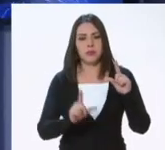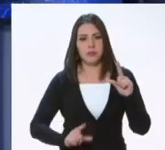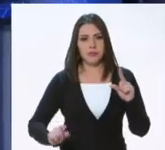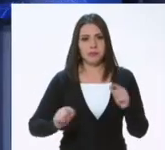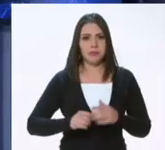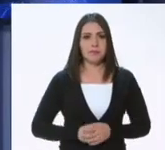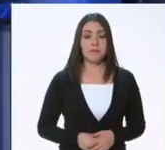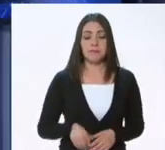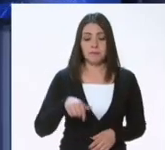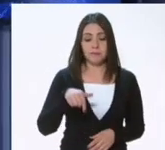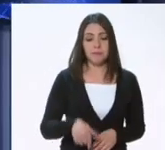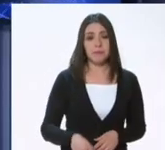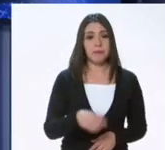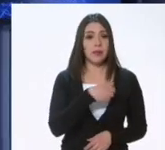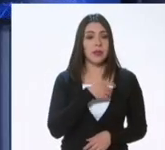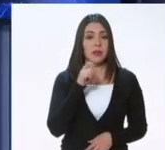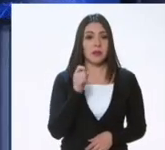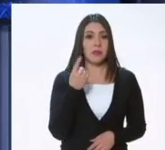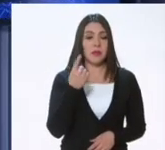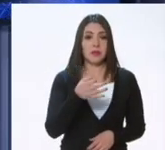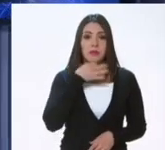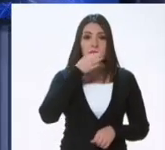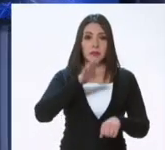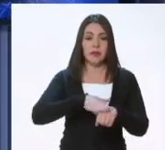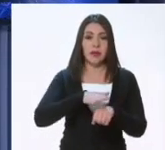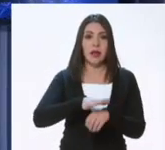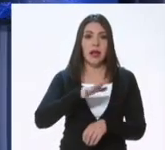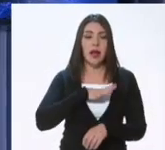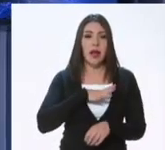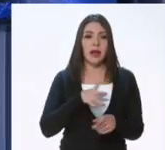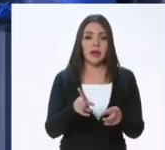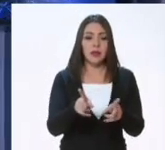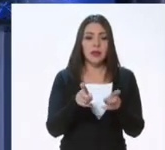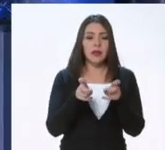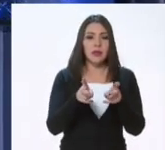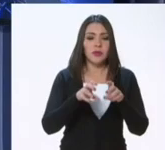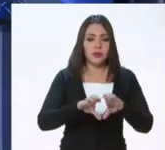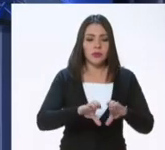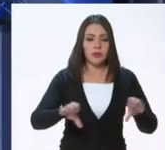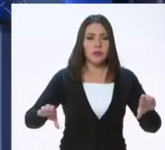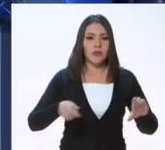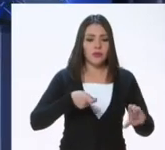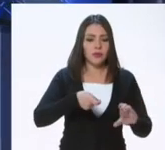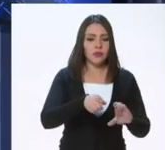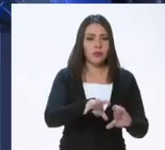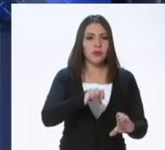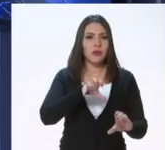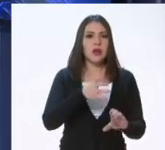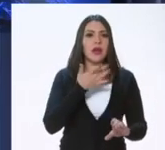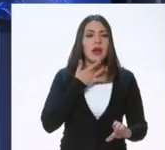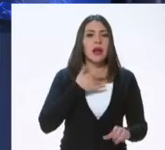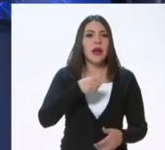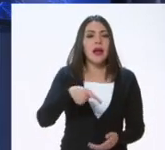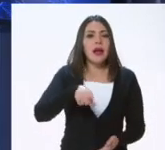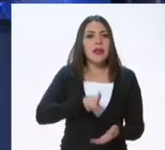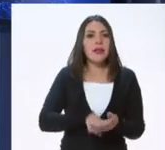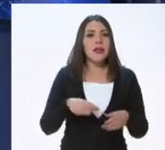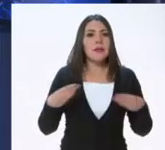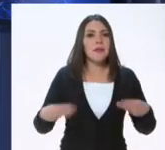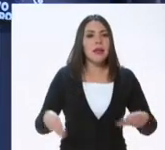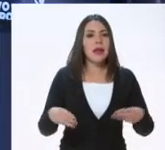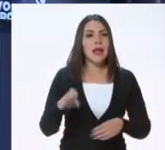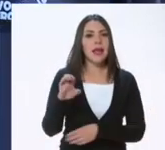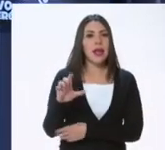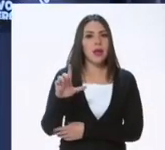Aquí en Capital 21 le informamos sobre una toma clandestina que se encontró dentro del mercado El Coyol en la alcaldía Gustavo Amadero. Pues mire, tuvieron